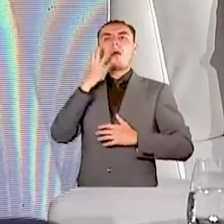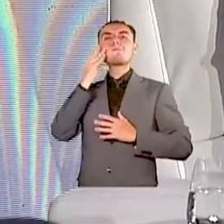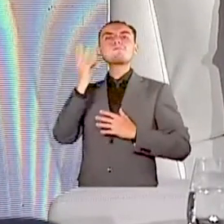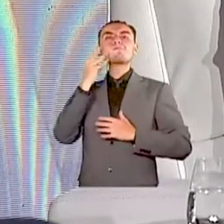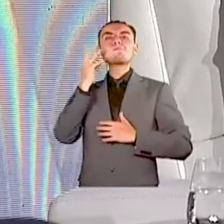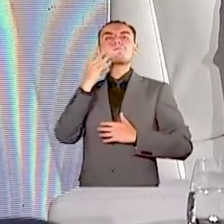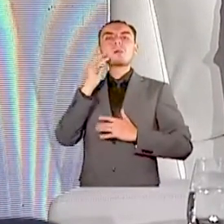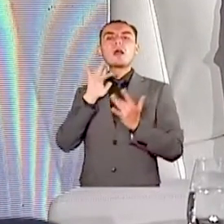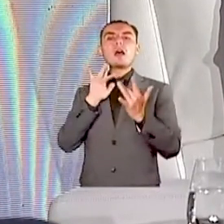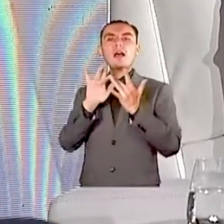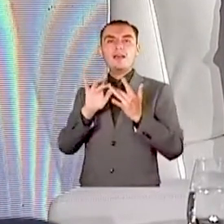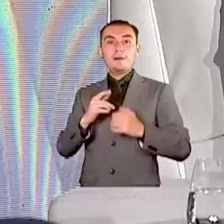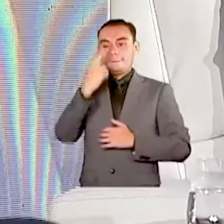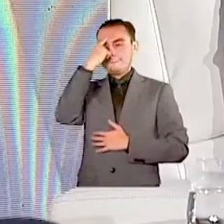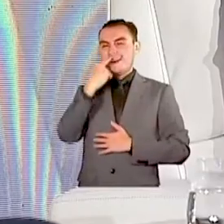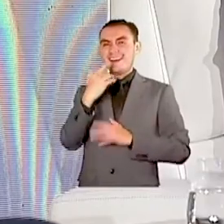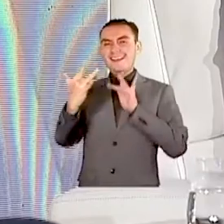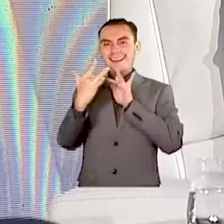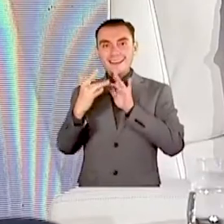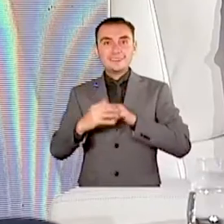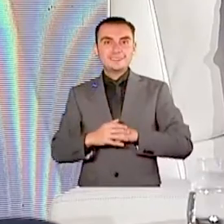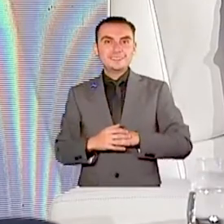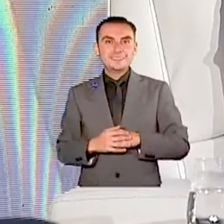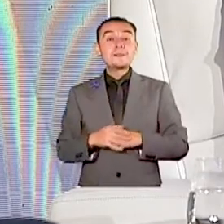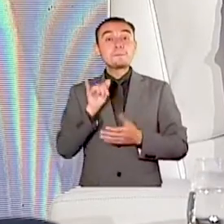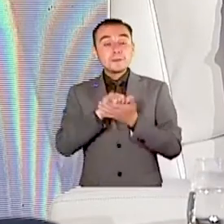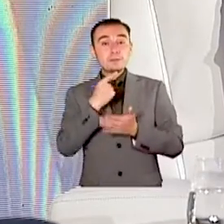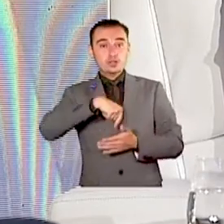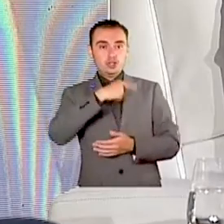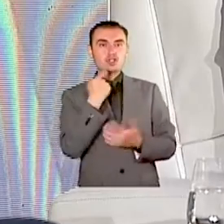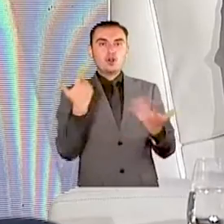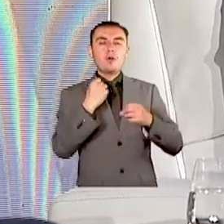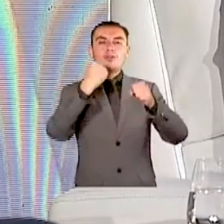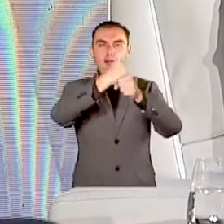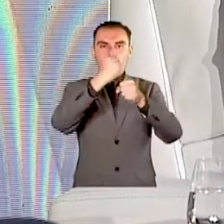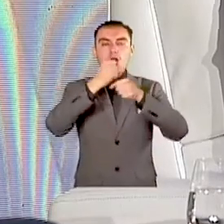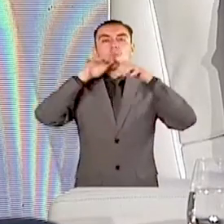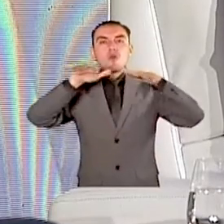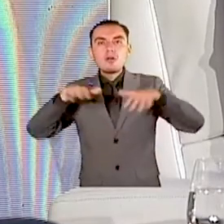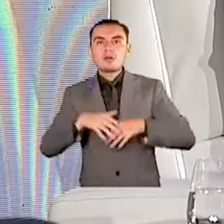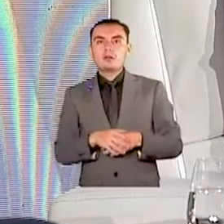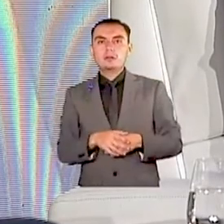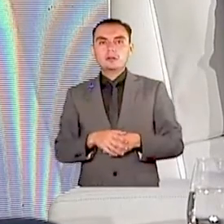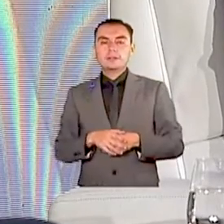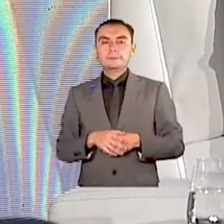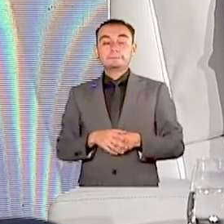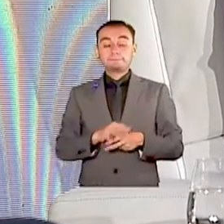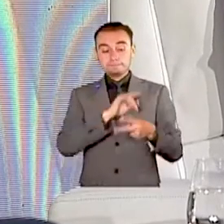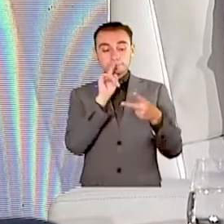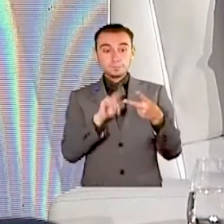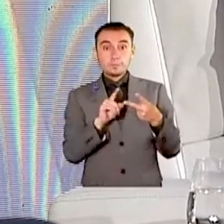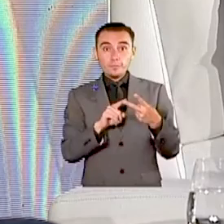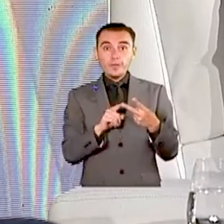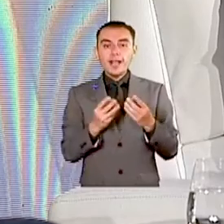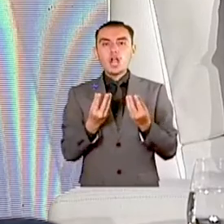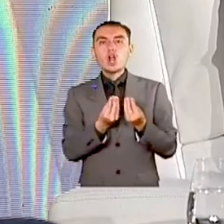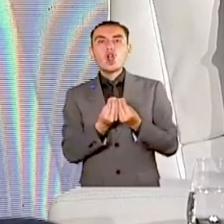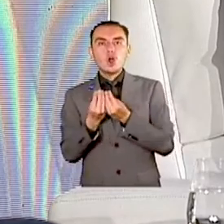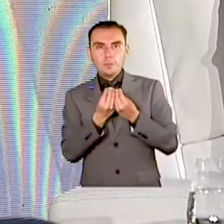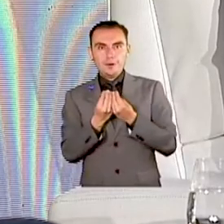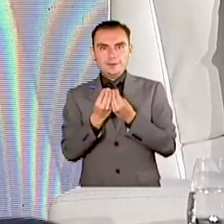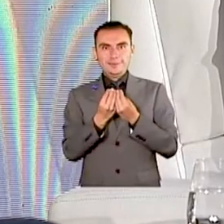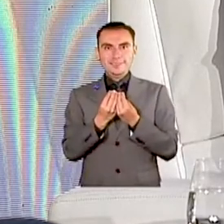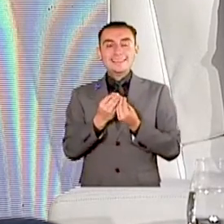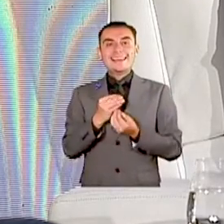manera permanente con el Departamento Administrativo de la Función Pública, con la Comisión Nacional del